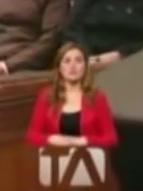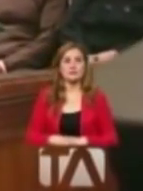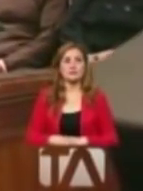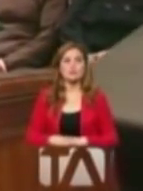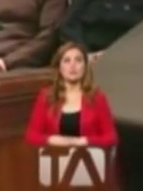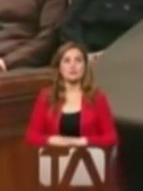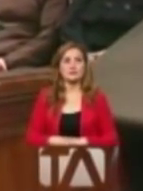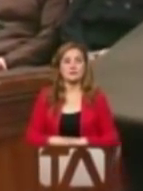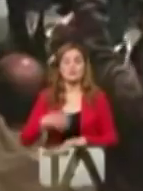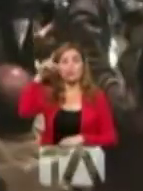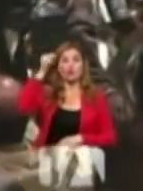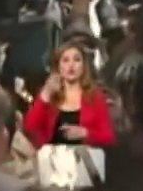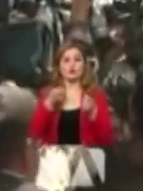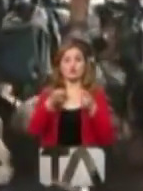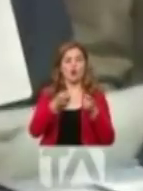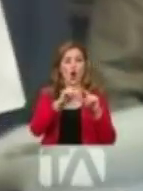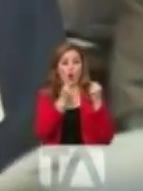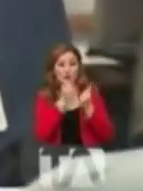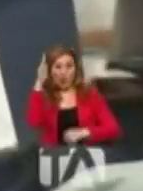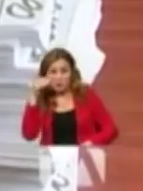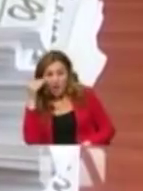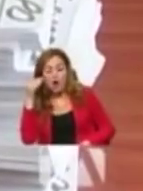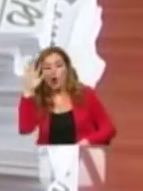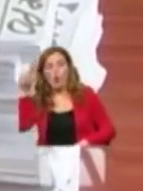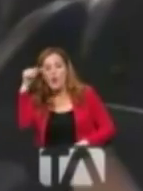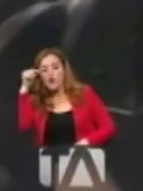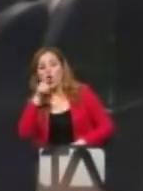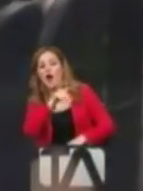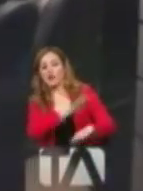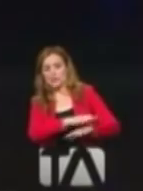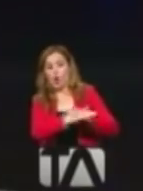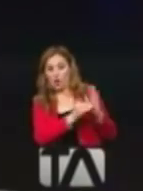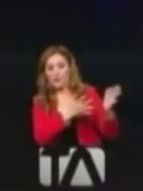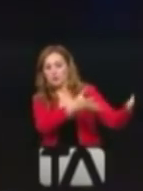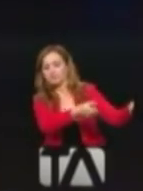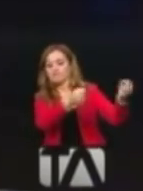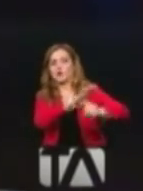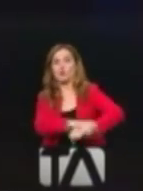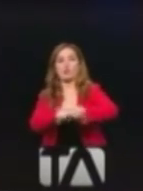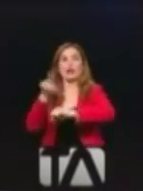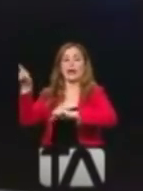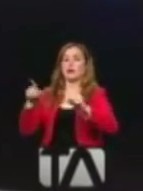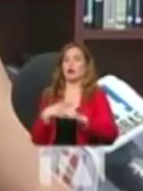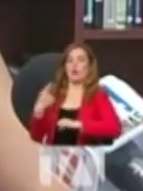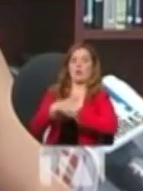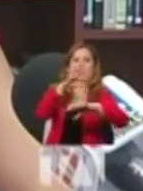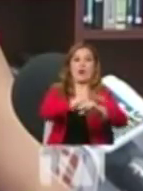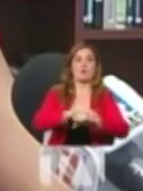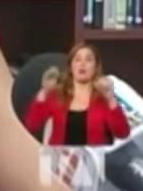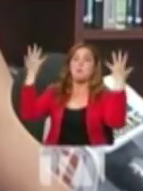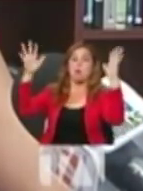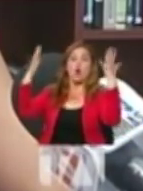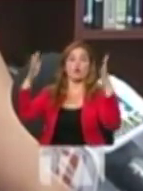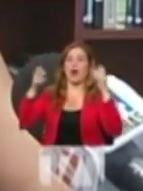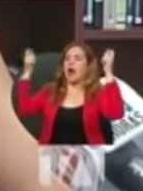El poder consiguió imputar opositores y logró sentencias imposibles, como el caso del condenado por aplaudir. Lo cual